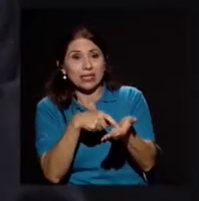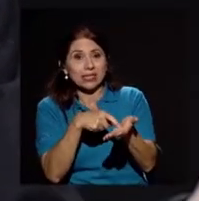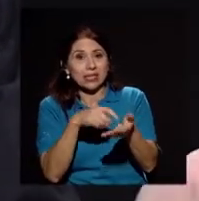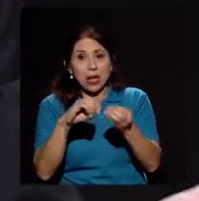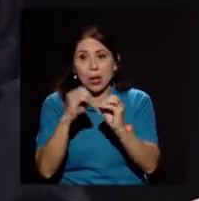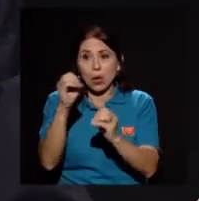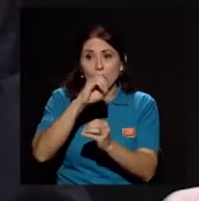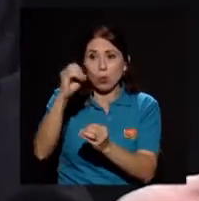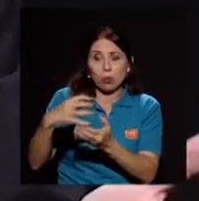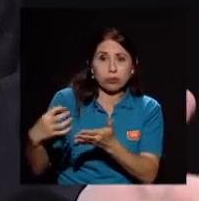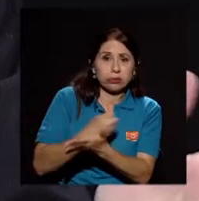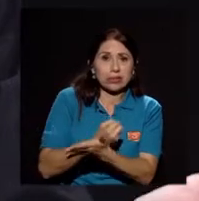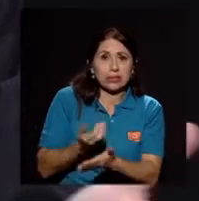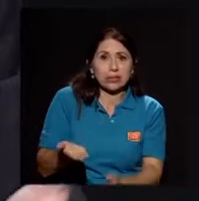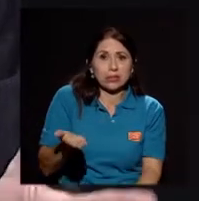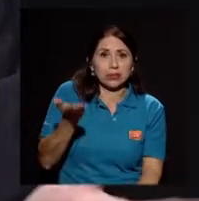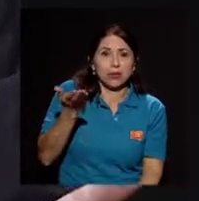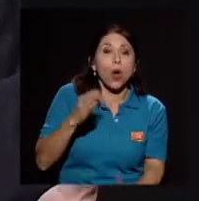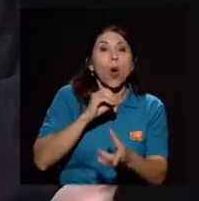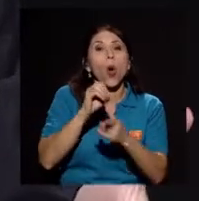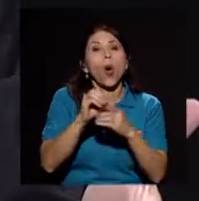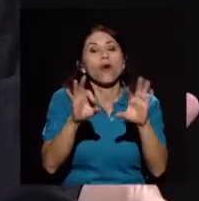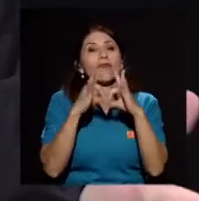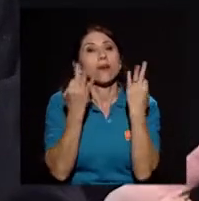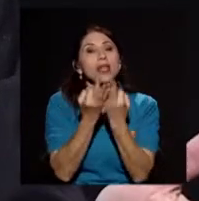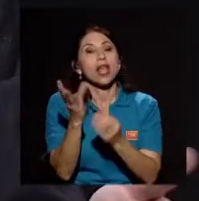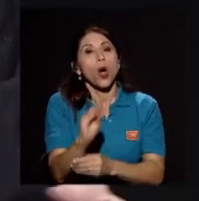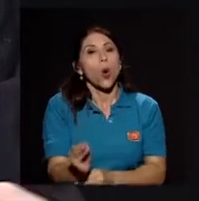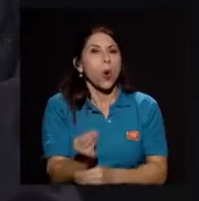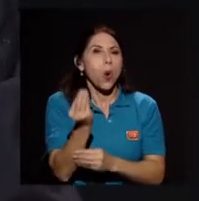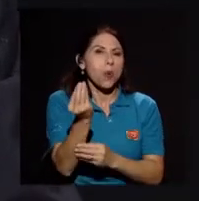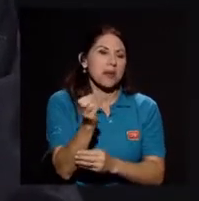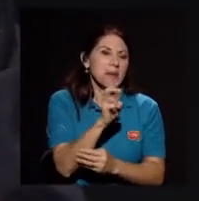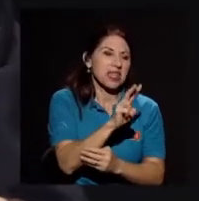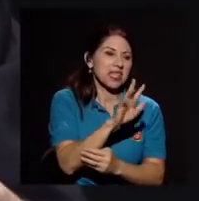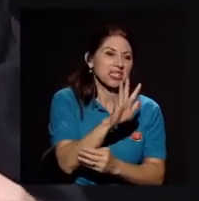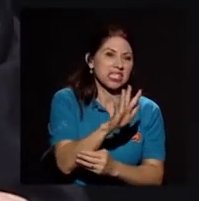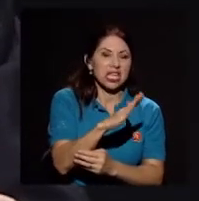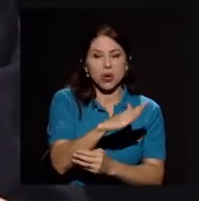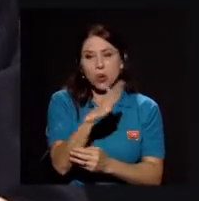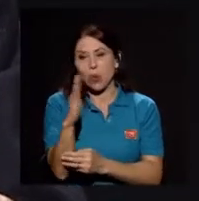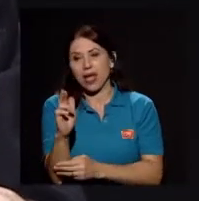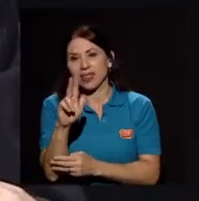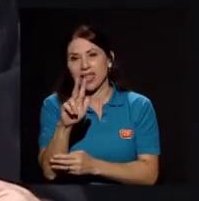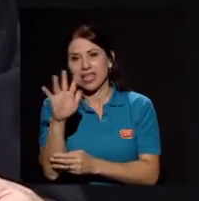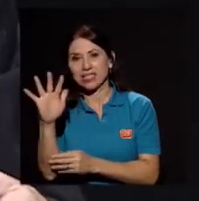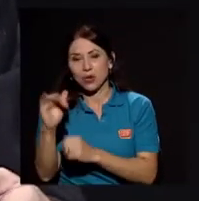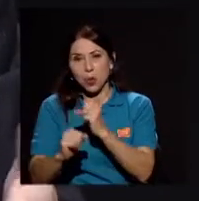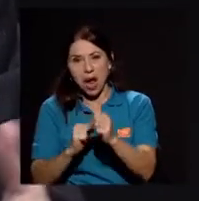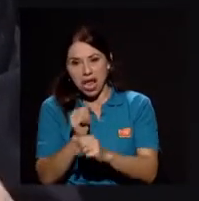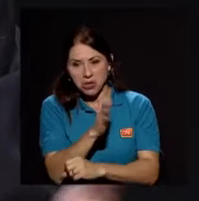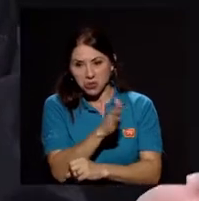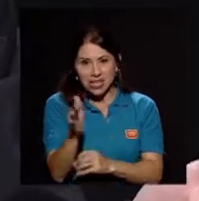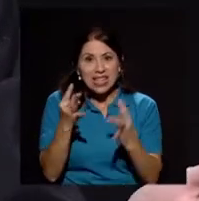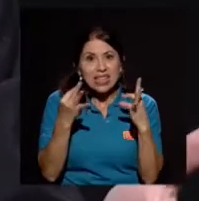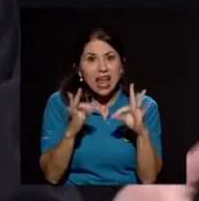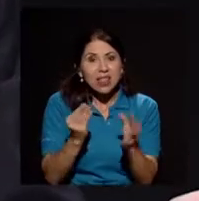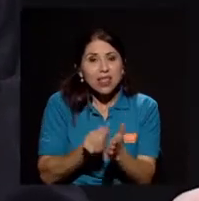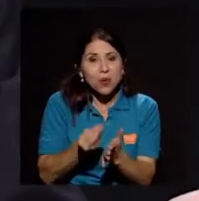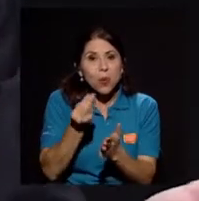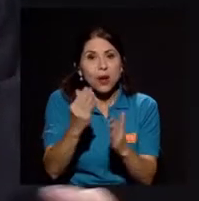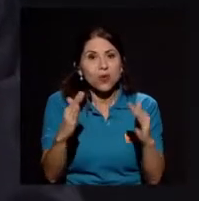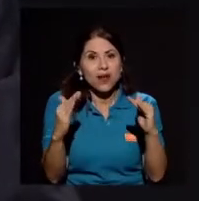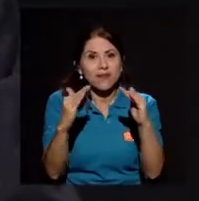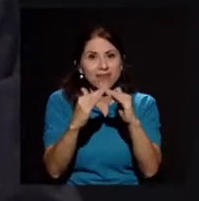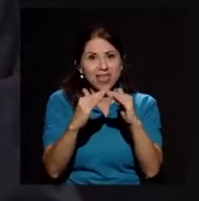cuando una familia joven por ejemplo entre 25 o 35 años por ejemplo trata de comprar una vivienda una que es una aspiración que